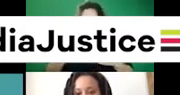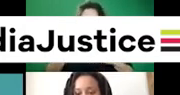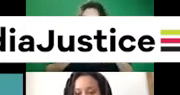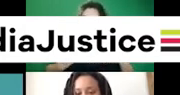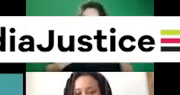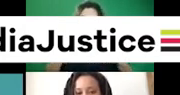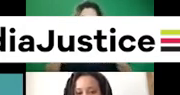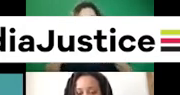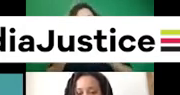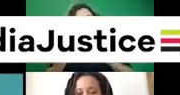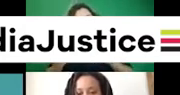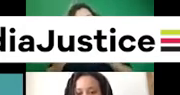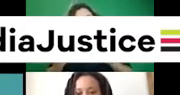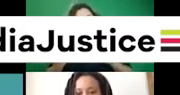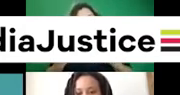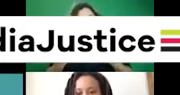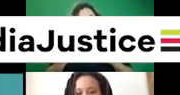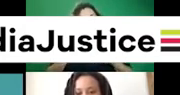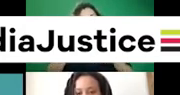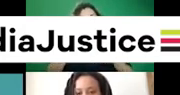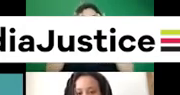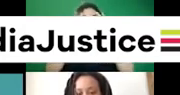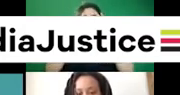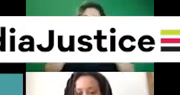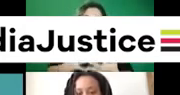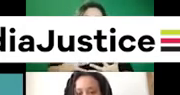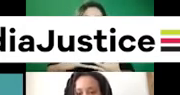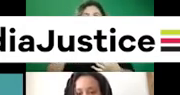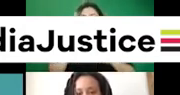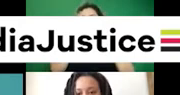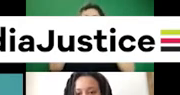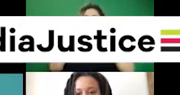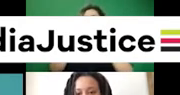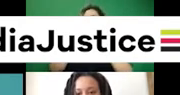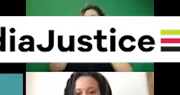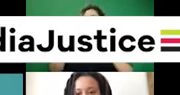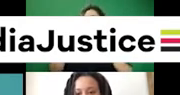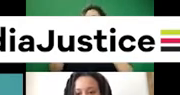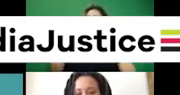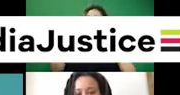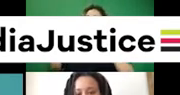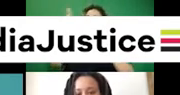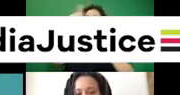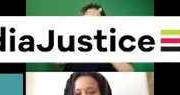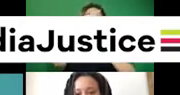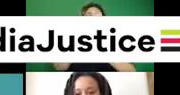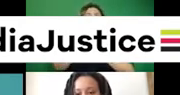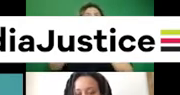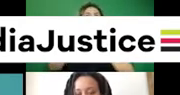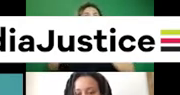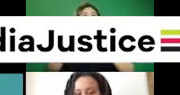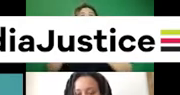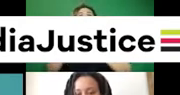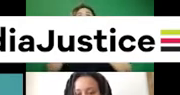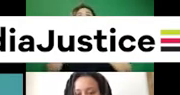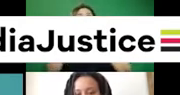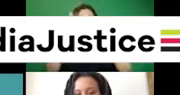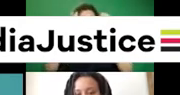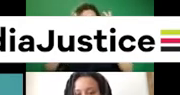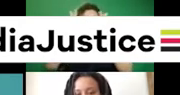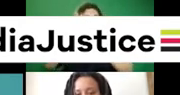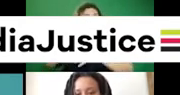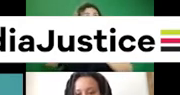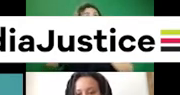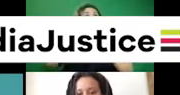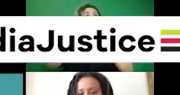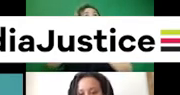me hace me aceptan sentir tan triste que hay lugares o personas que